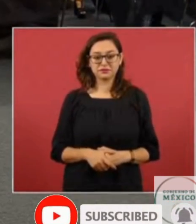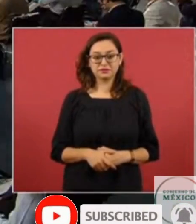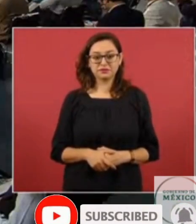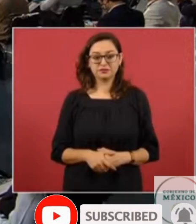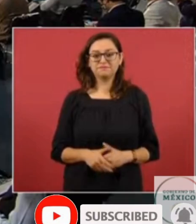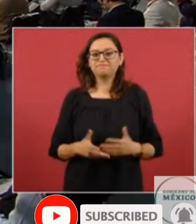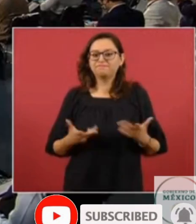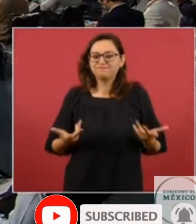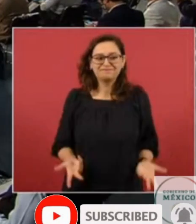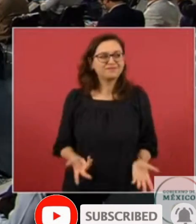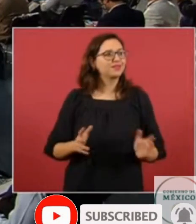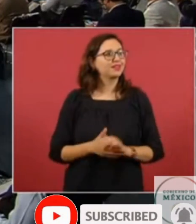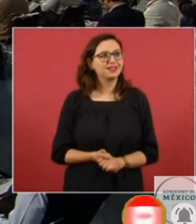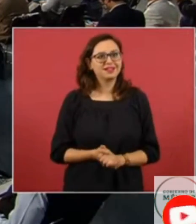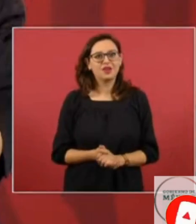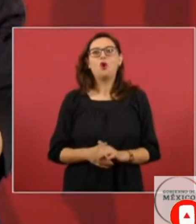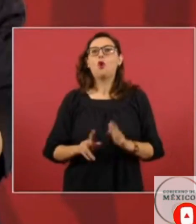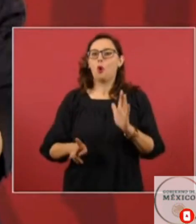Siempre hay que poner